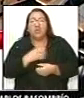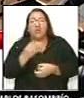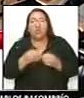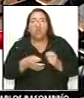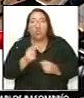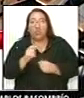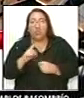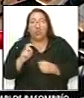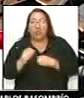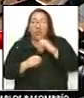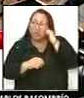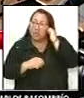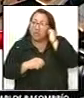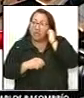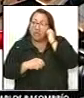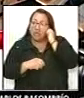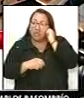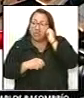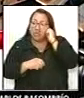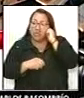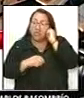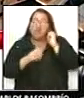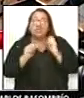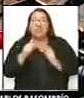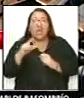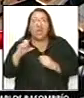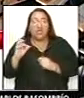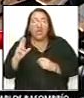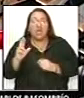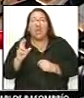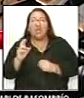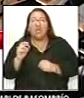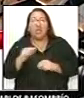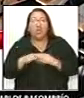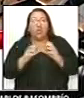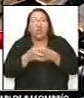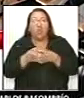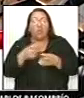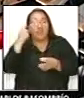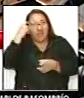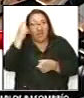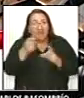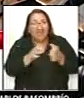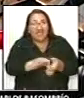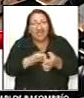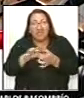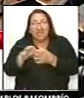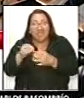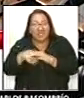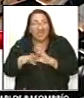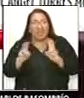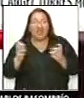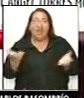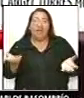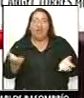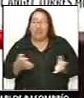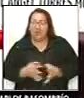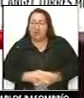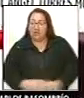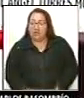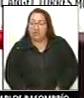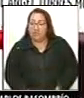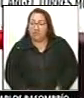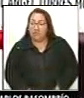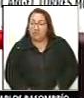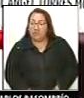Tubino, el general Octavio Salazar, el general Miguel, perdón, inteligencia, especialistas que están en el tema, más allá de, y